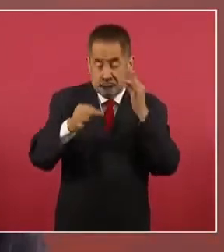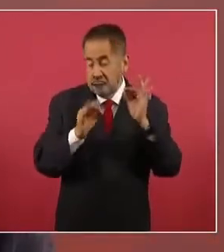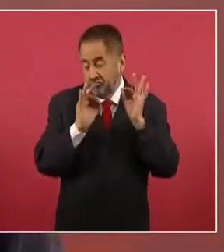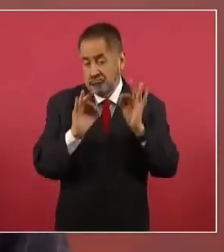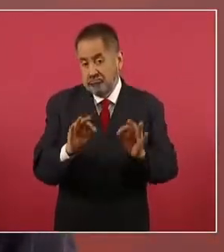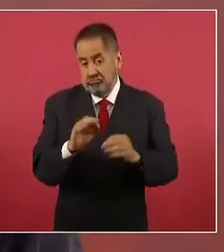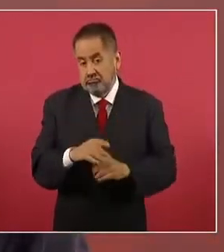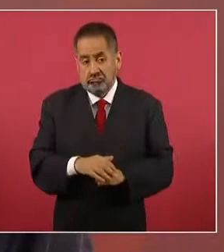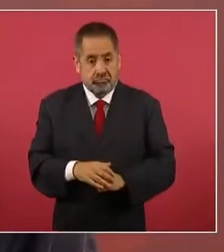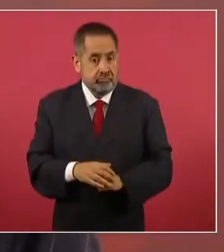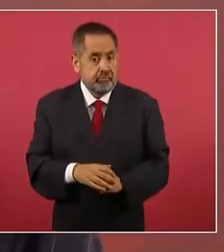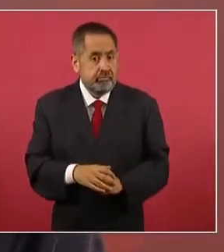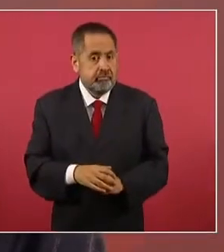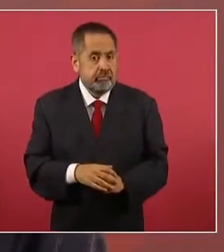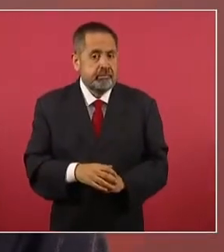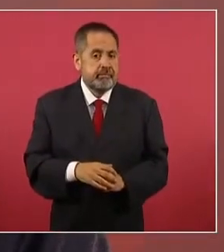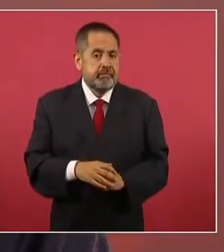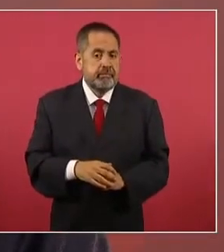esa